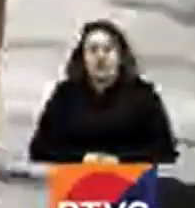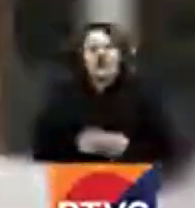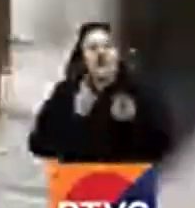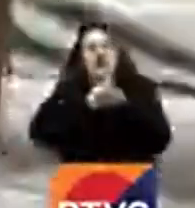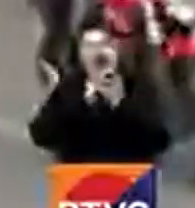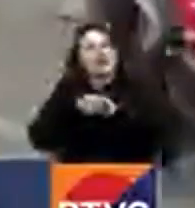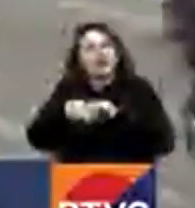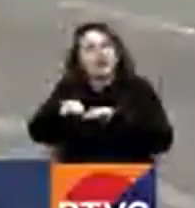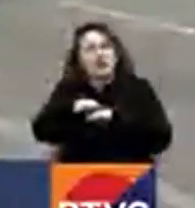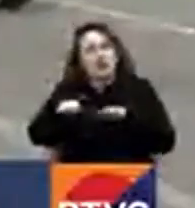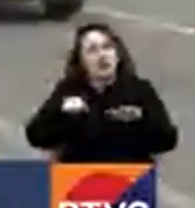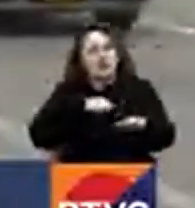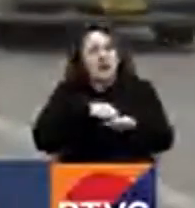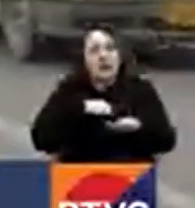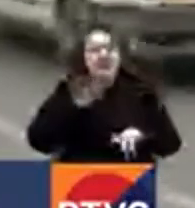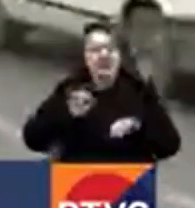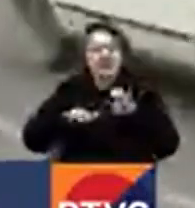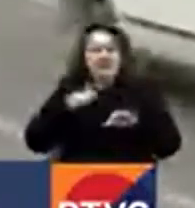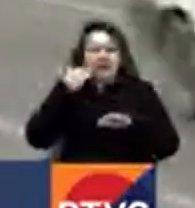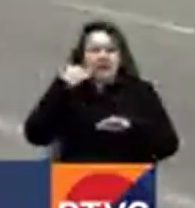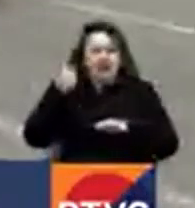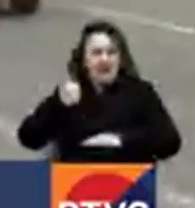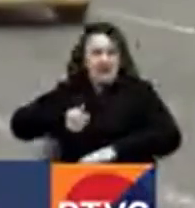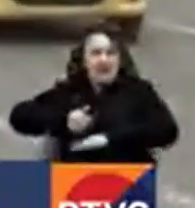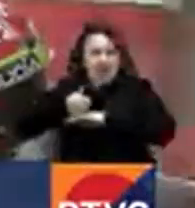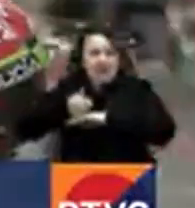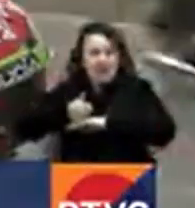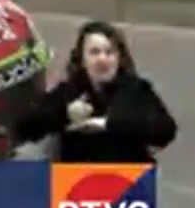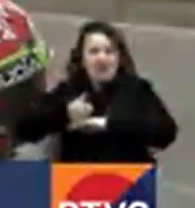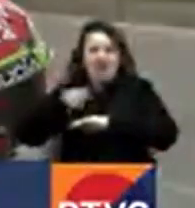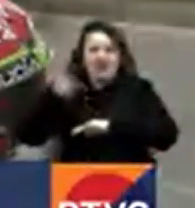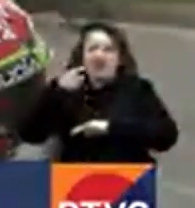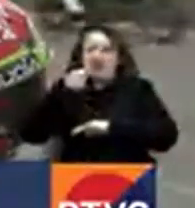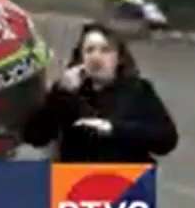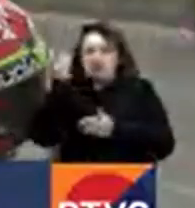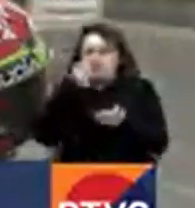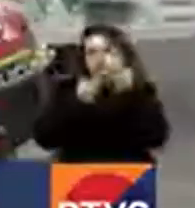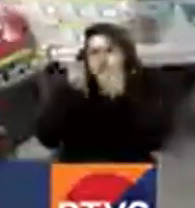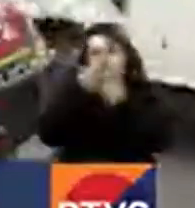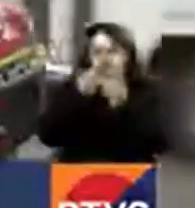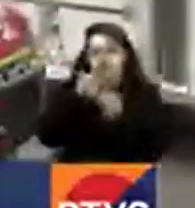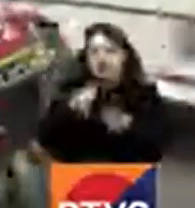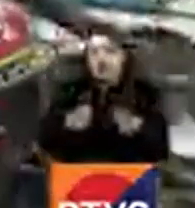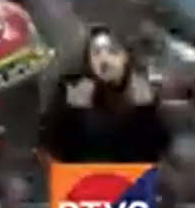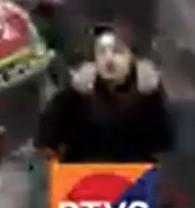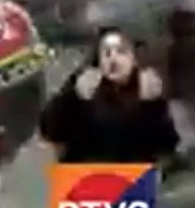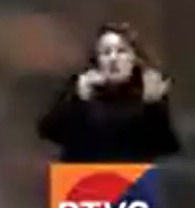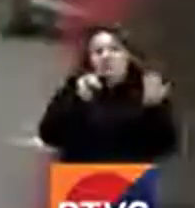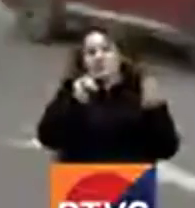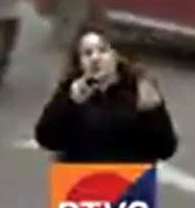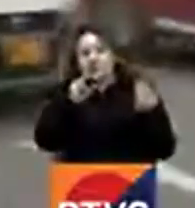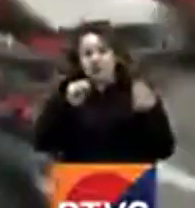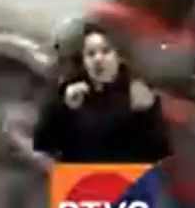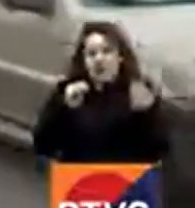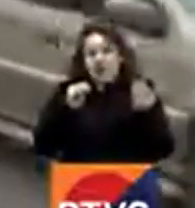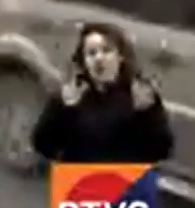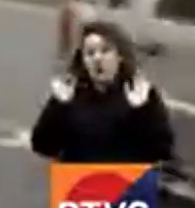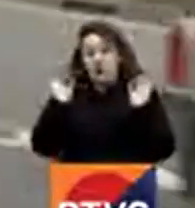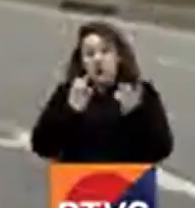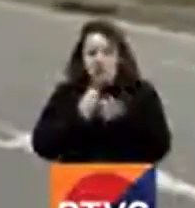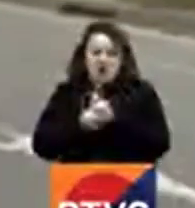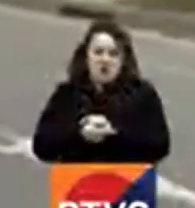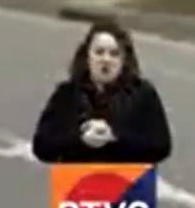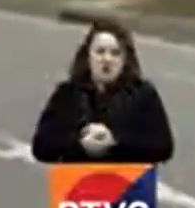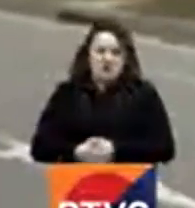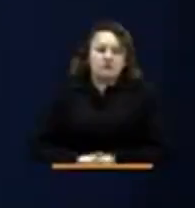el pico y placa, la Secretaría de Movilidad aseguró que evaluará la efectividad de la medida para definir si habrá o no cambios